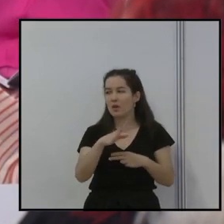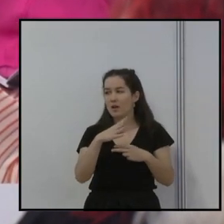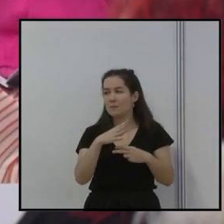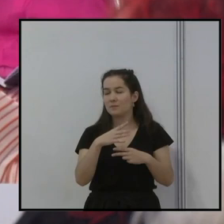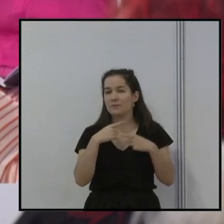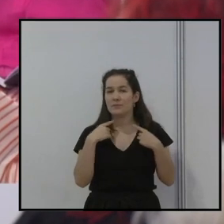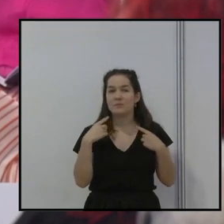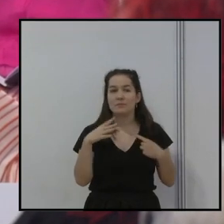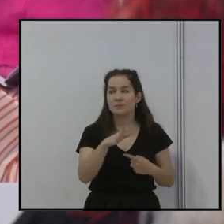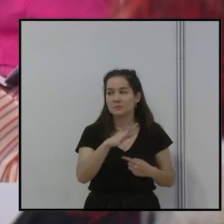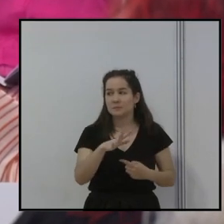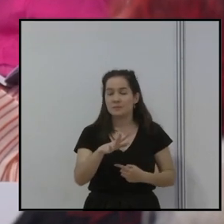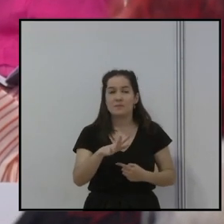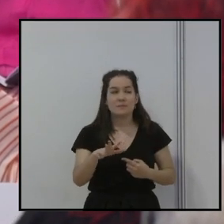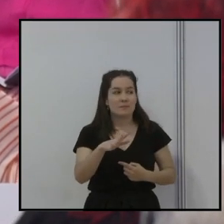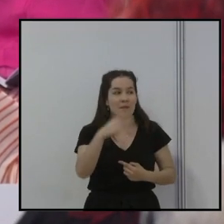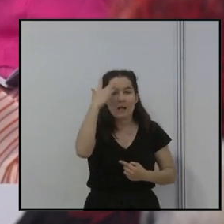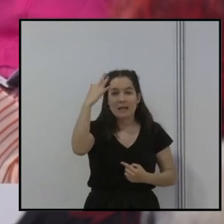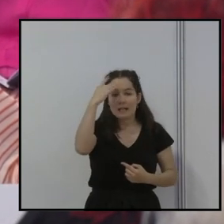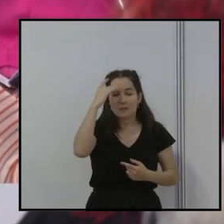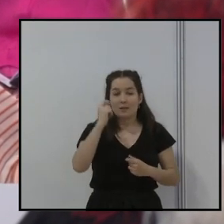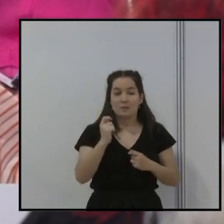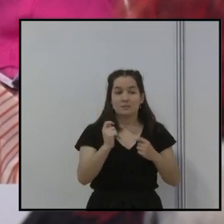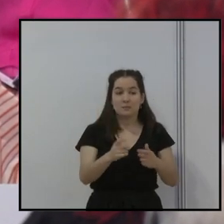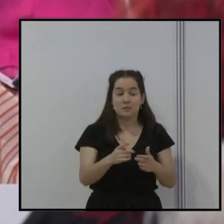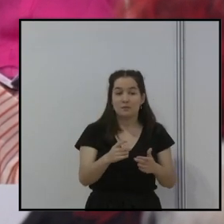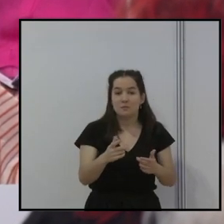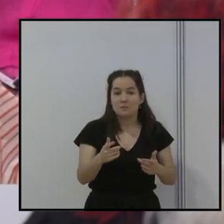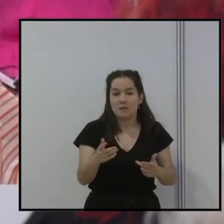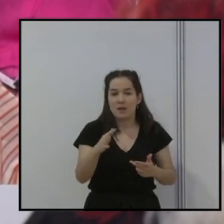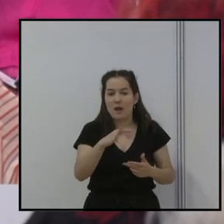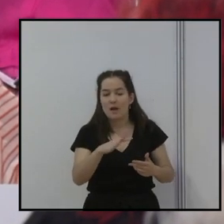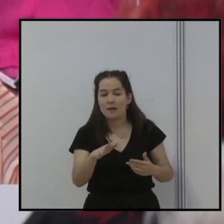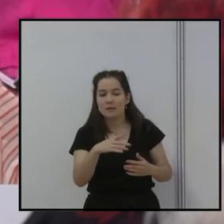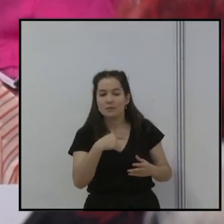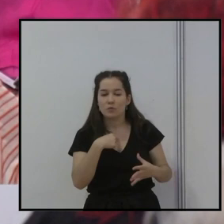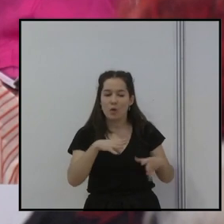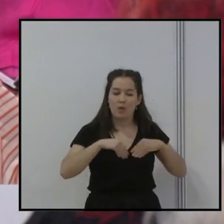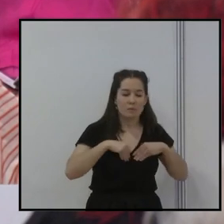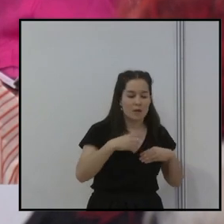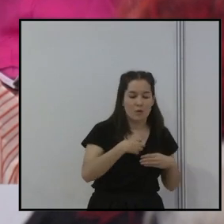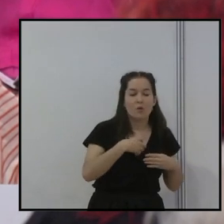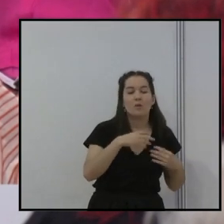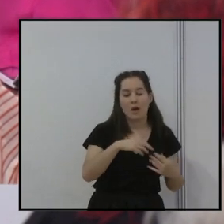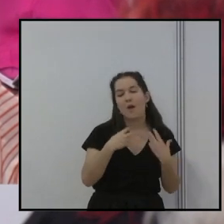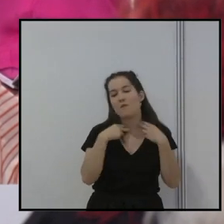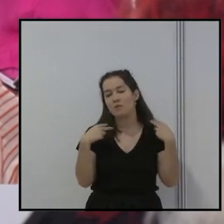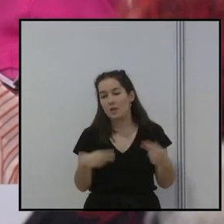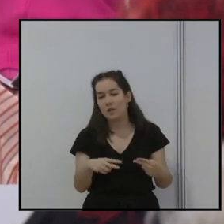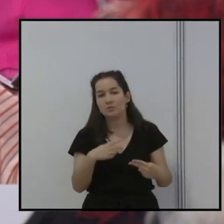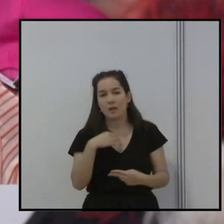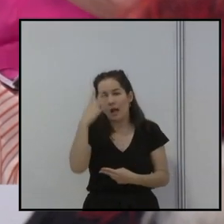ellas o no sucede, viene la frustración. Pero no tiene que ver con que tengas que convivir. Probablemente si bajaras las expectativas, esa frustración claro, no